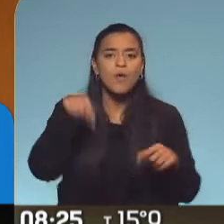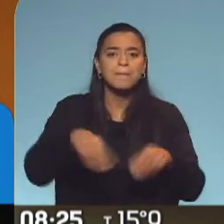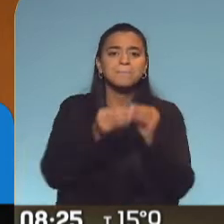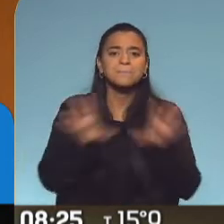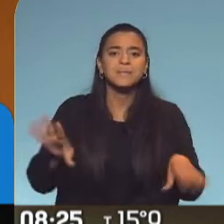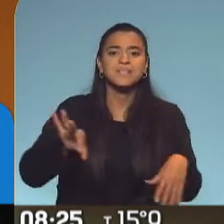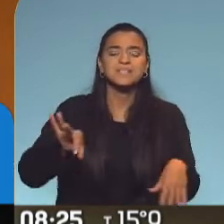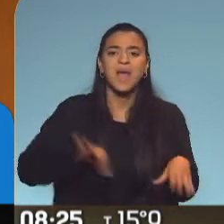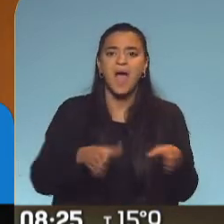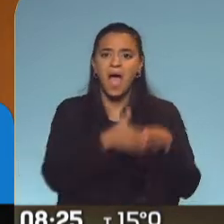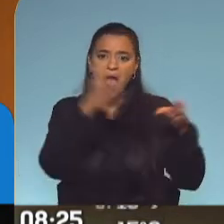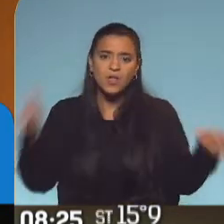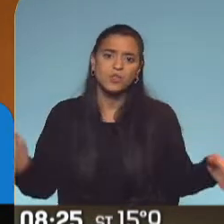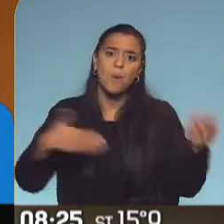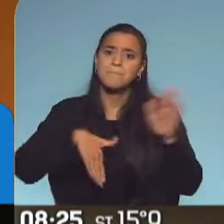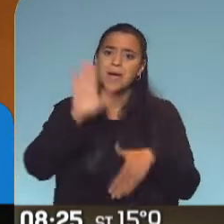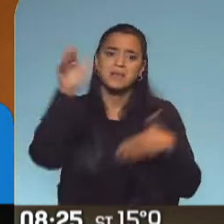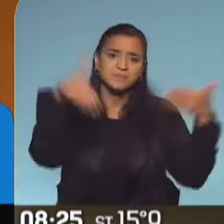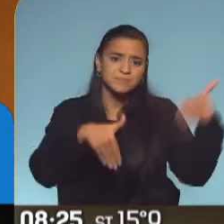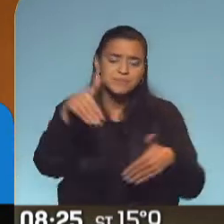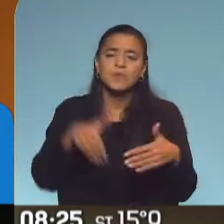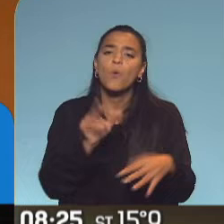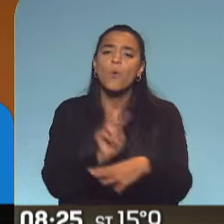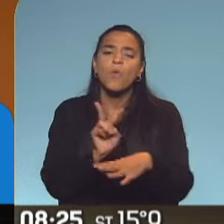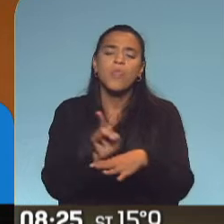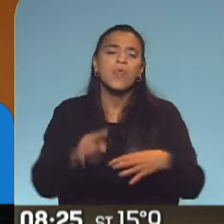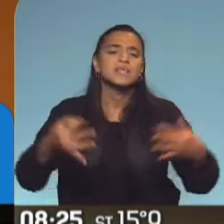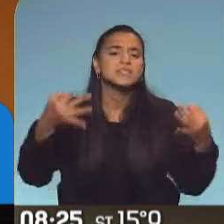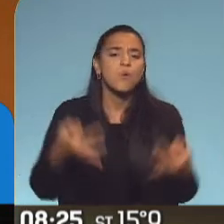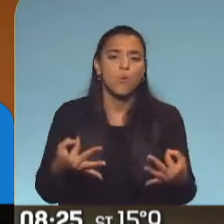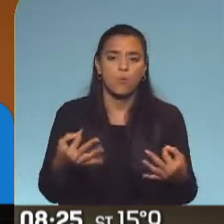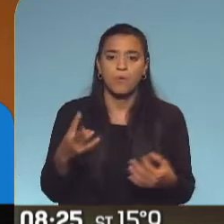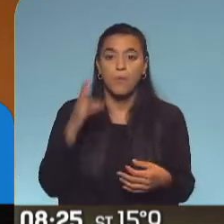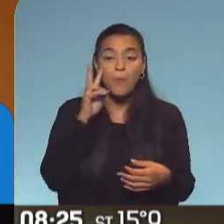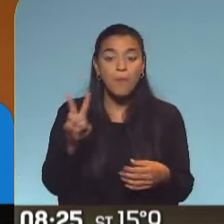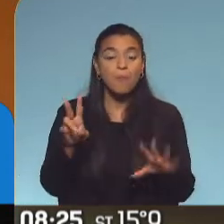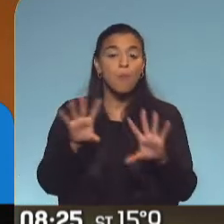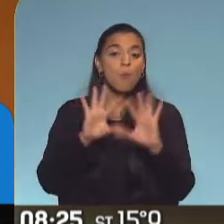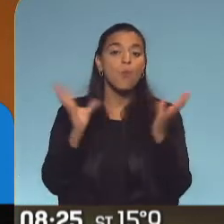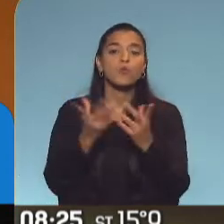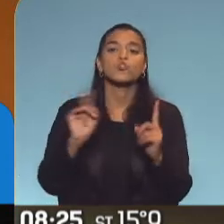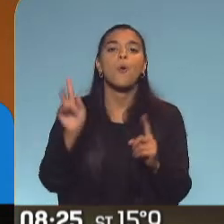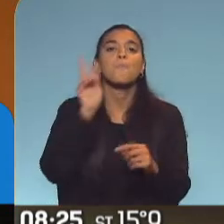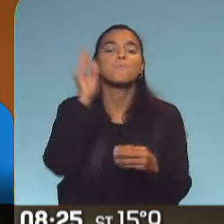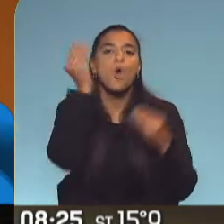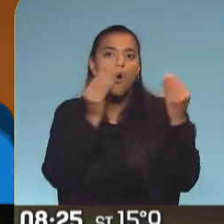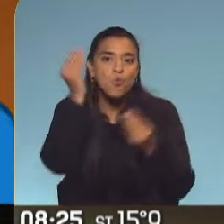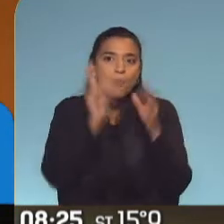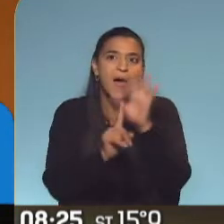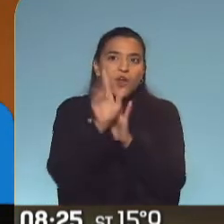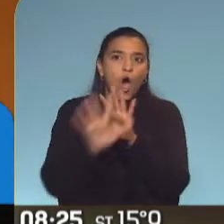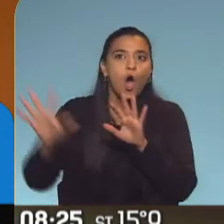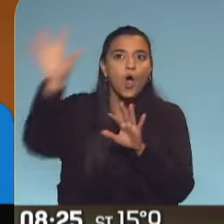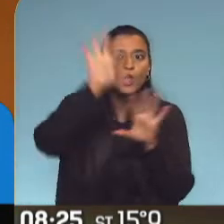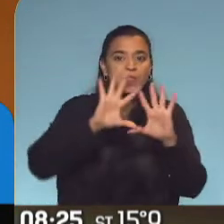ciclo lectivo con la máxima presencialidad, cuidada, segura. Vemos el mundo, ya no solo nos preocupa el hemisferio norte, ¿no? Sino